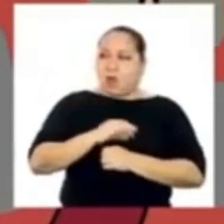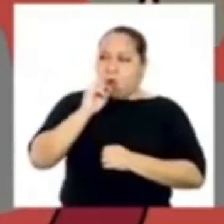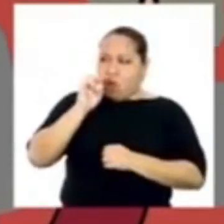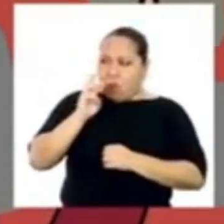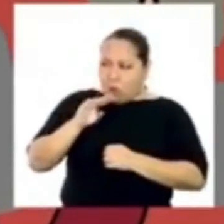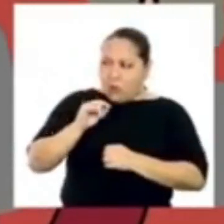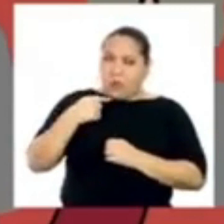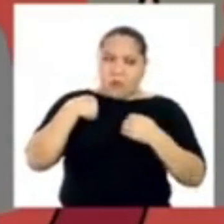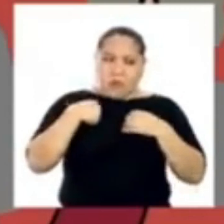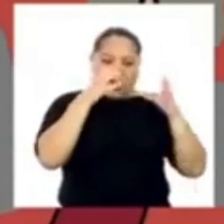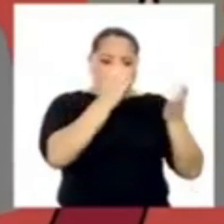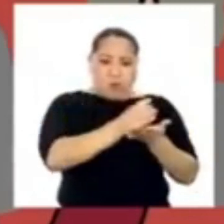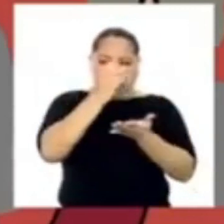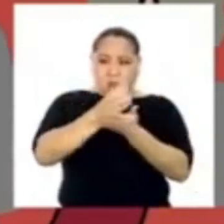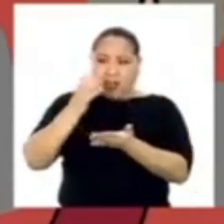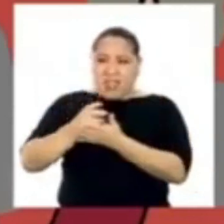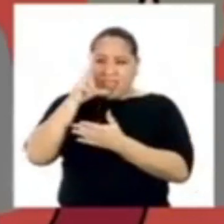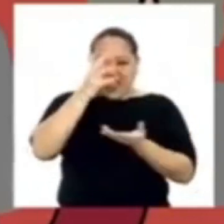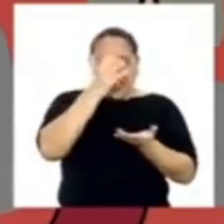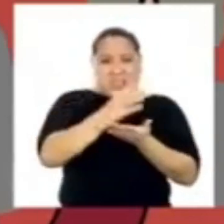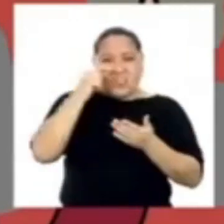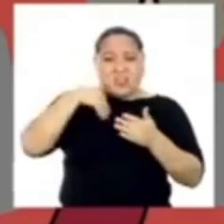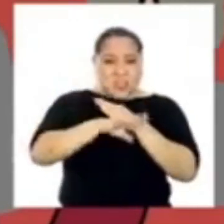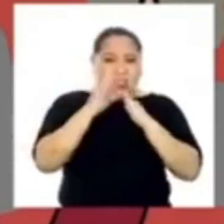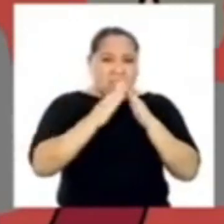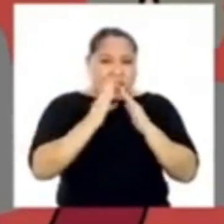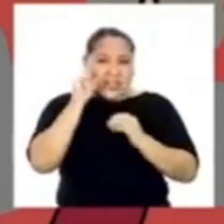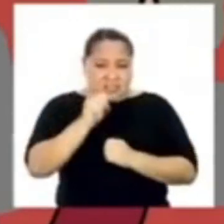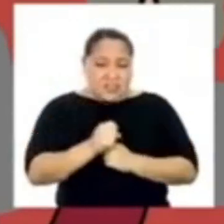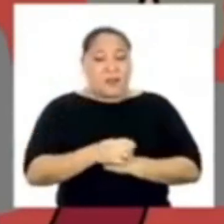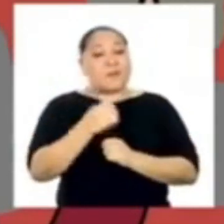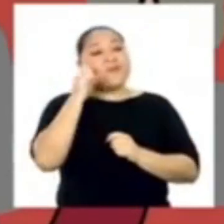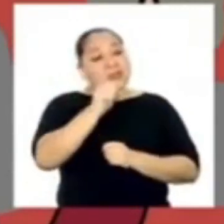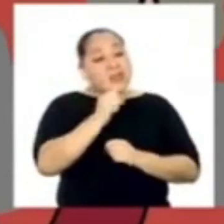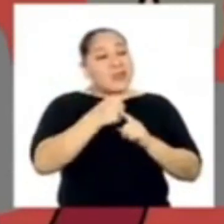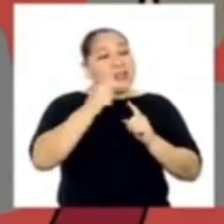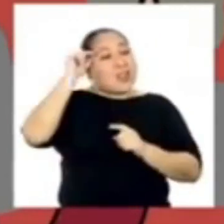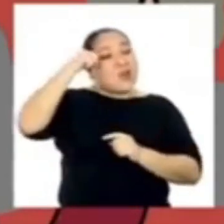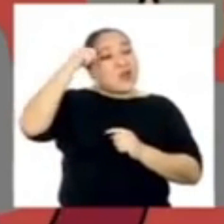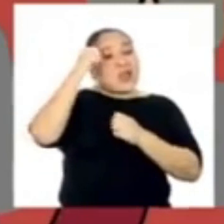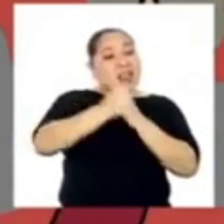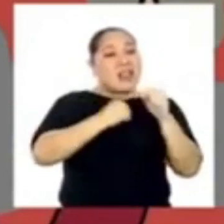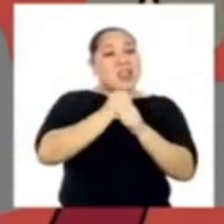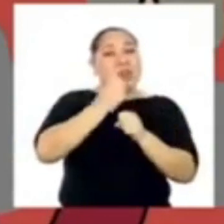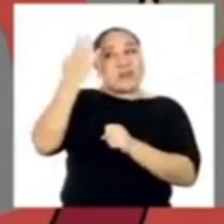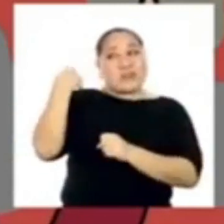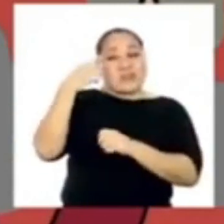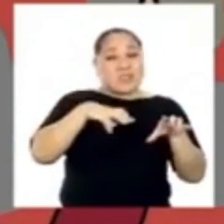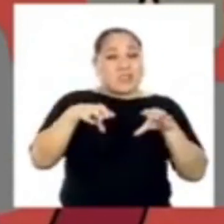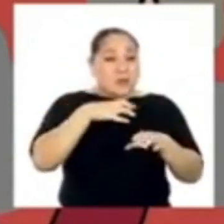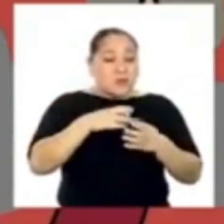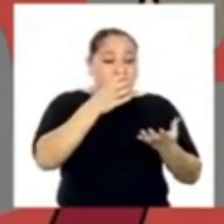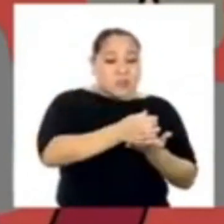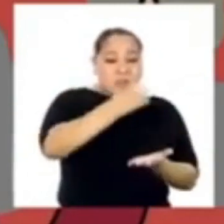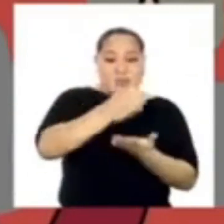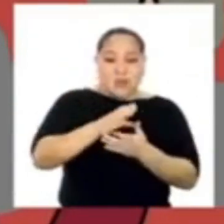¡Wilder! ¿Y nosotros podemos tener tres tachos así en la casa también? Pues sí, pero ¿te acuerdas que el año pasado hicimos